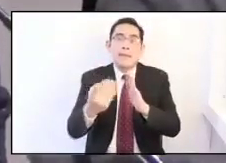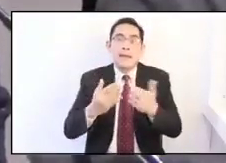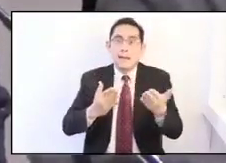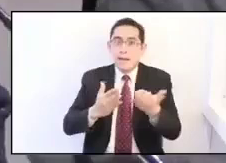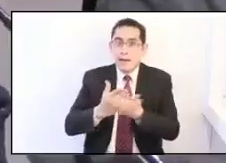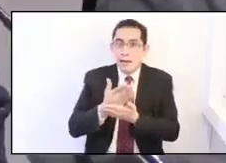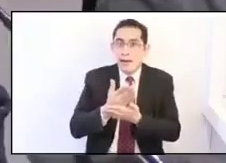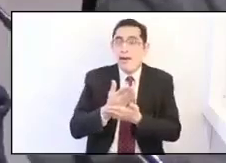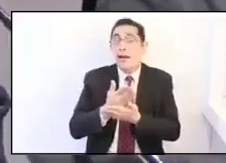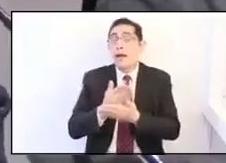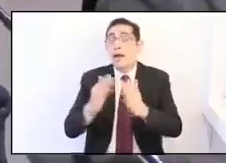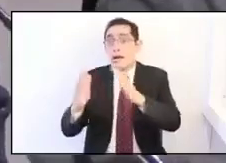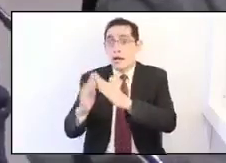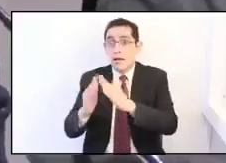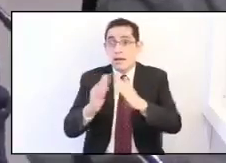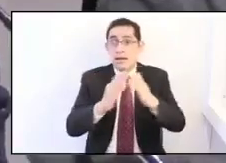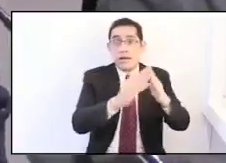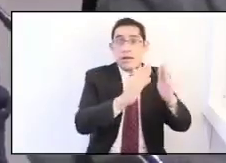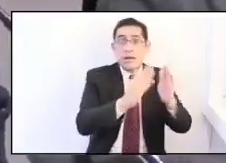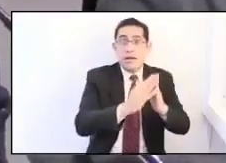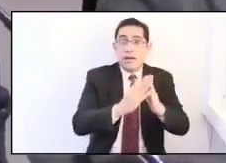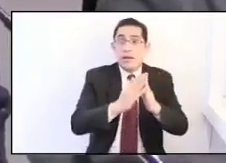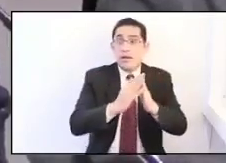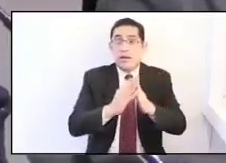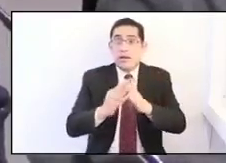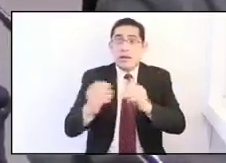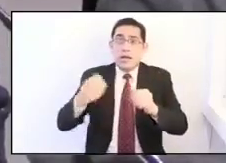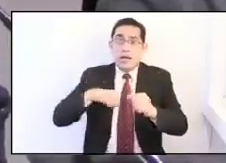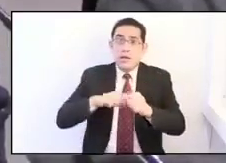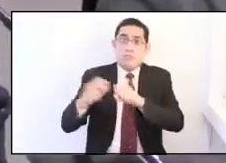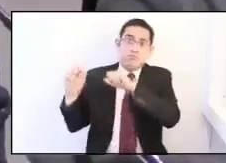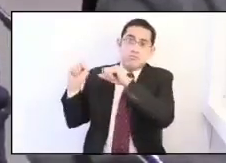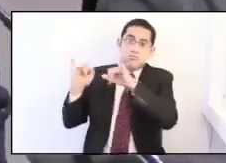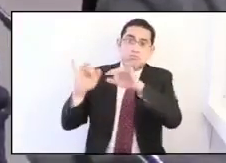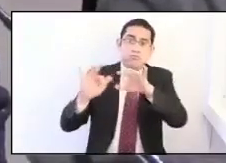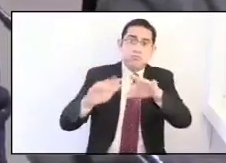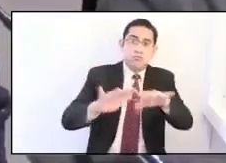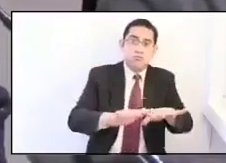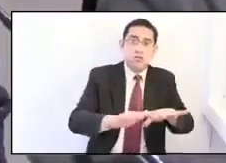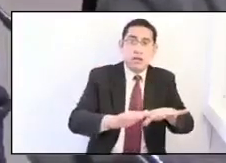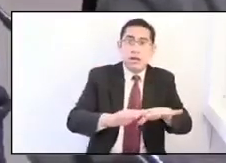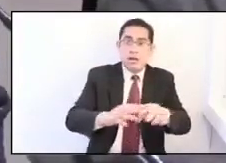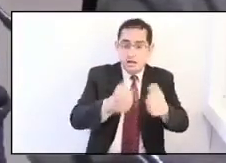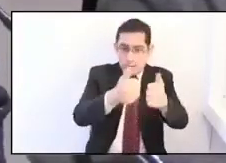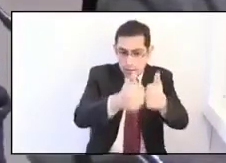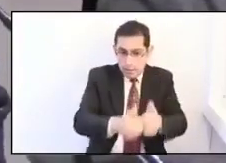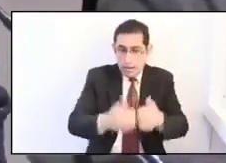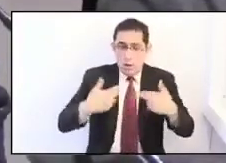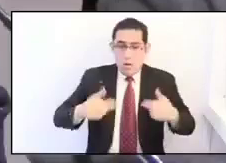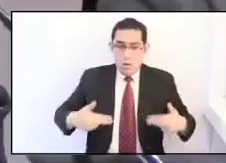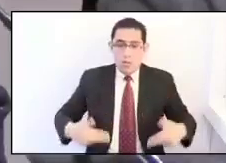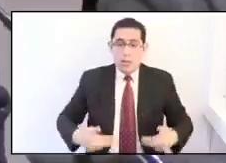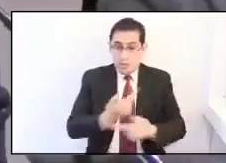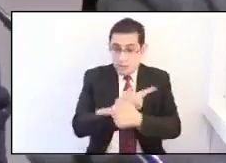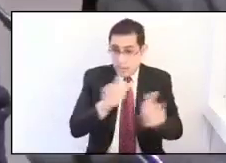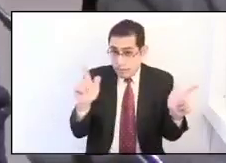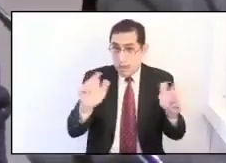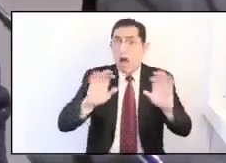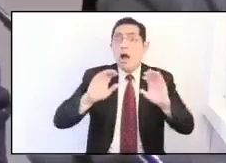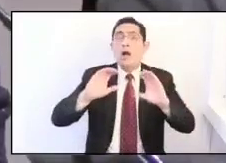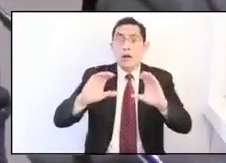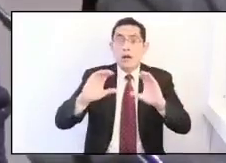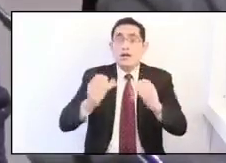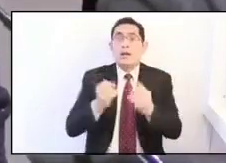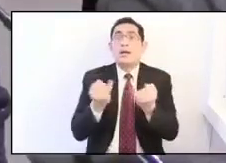las viviendas, la disminución de la invasión de predios y el crecimiento irregular de asentamientos humanos. 5.